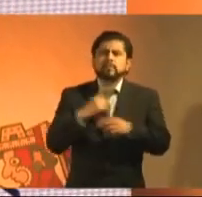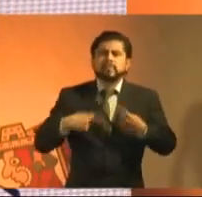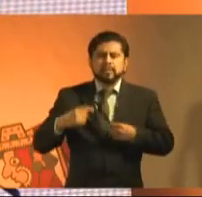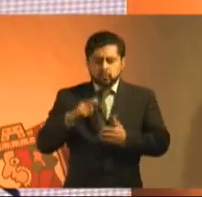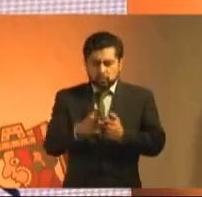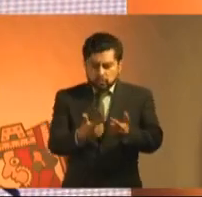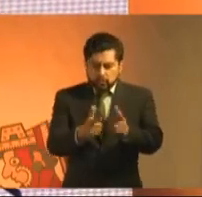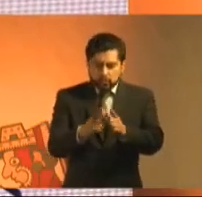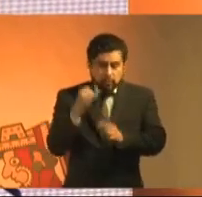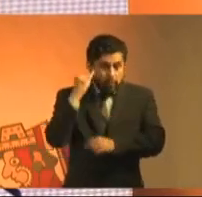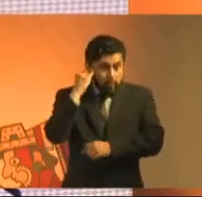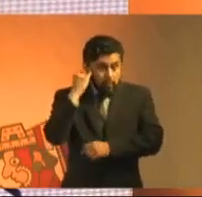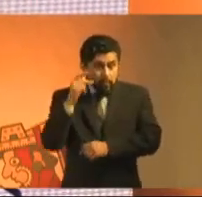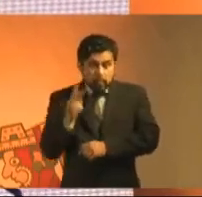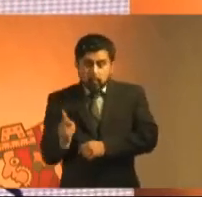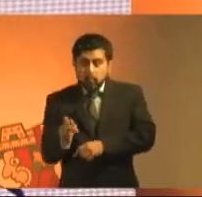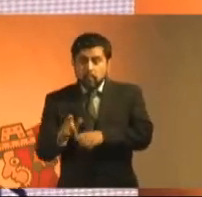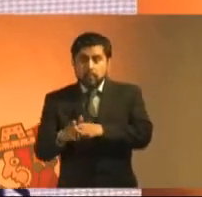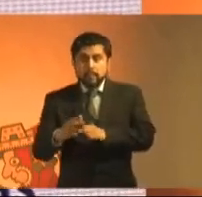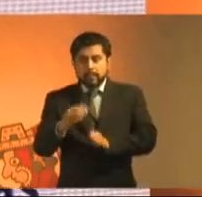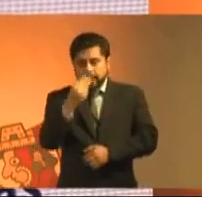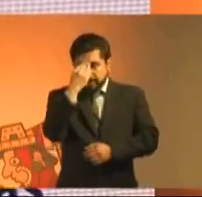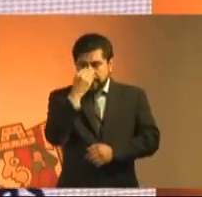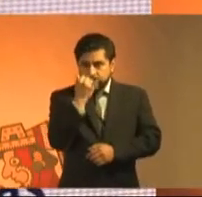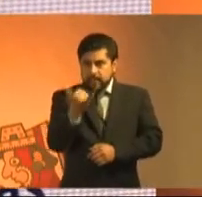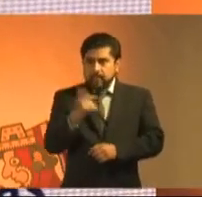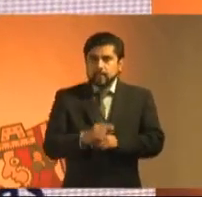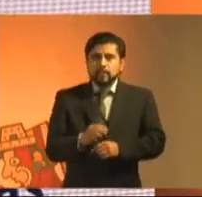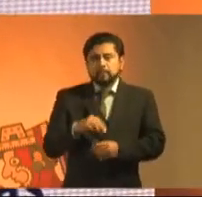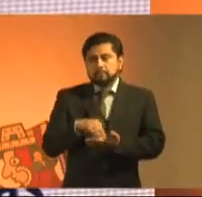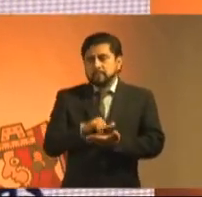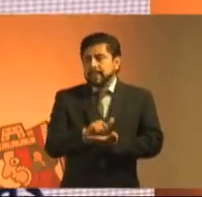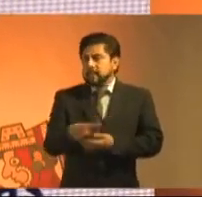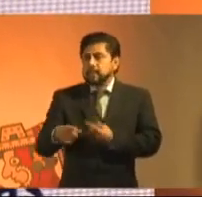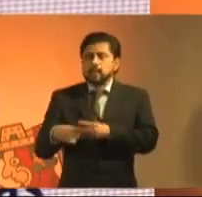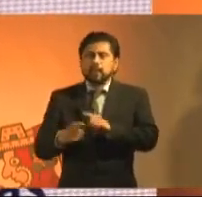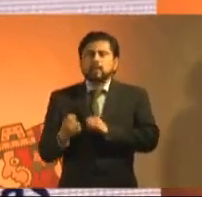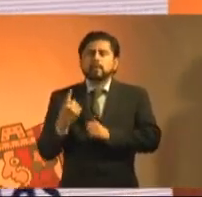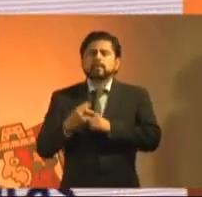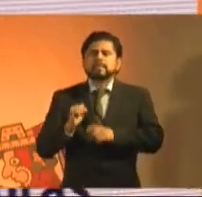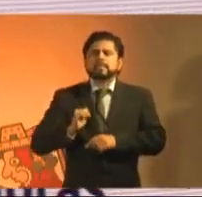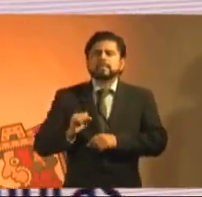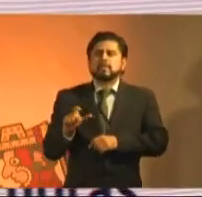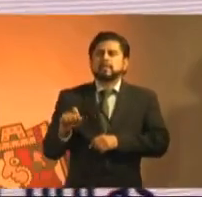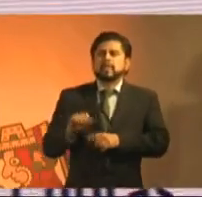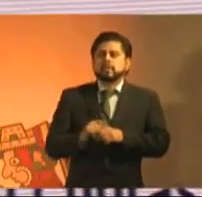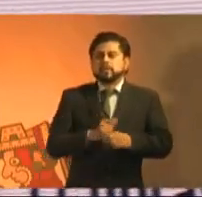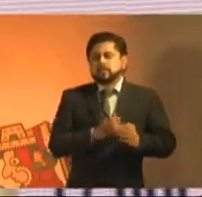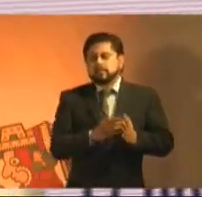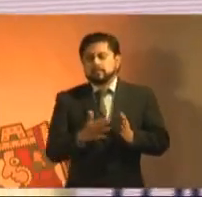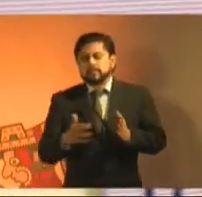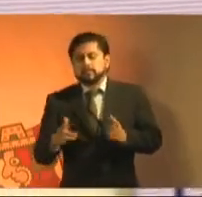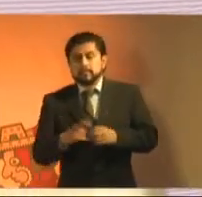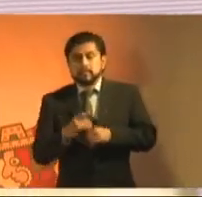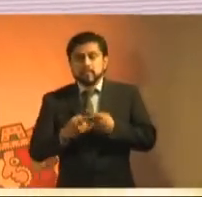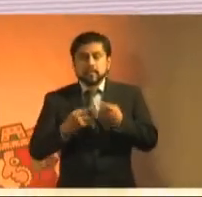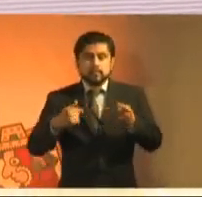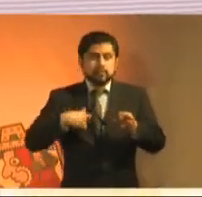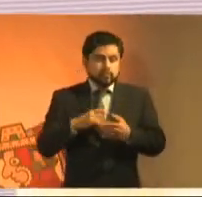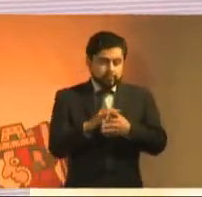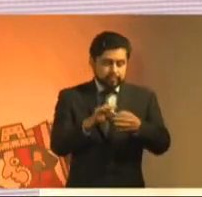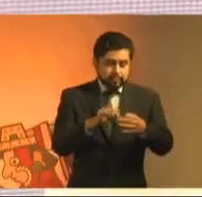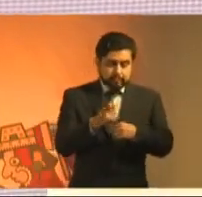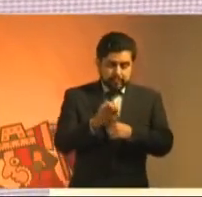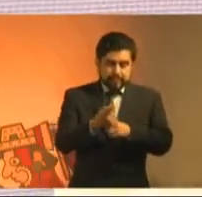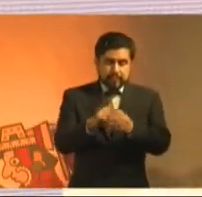y mucho más a fines del siglo 19 principios del siglo 20 cuando transcurre la historia que yo conté